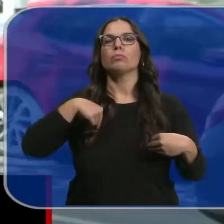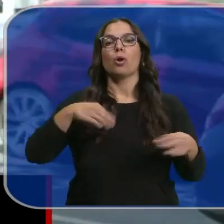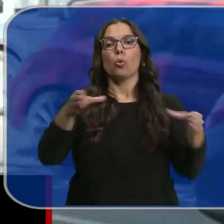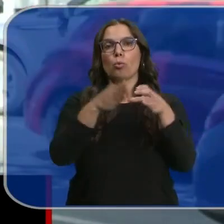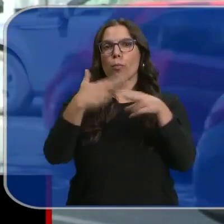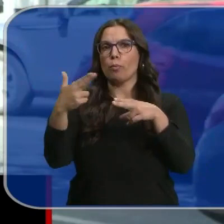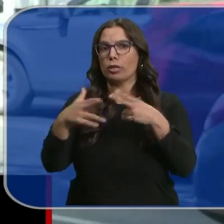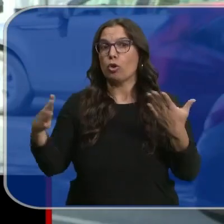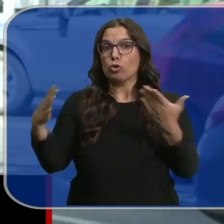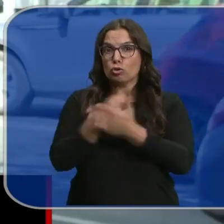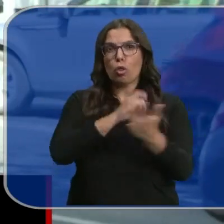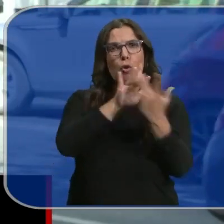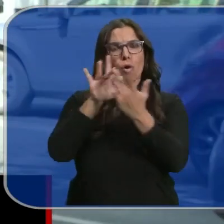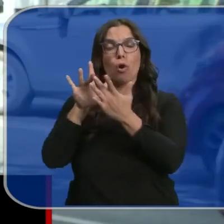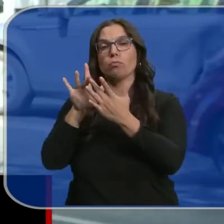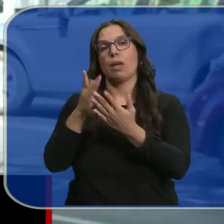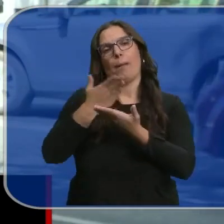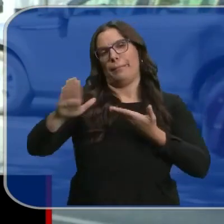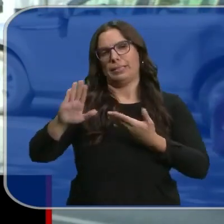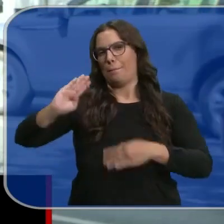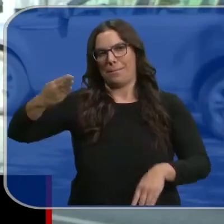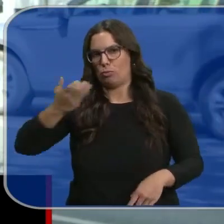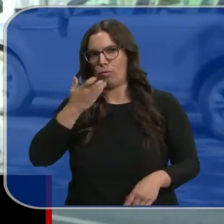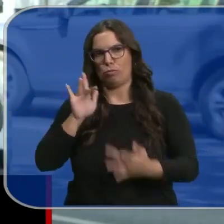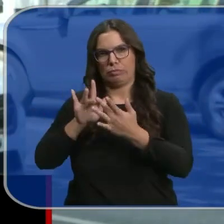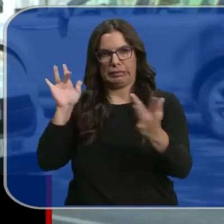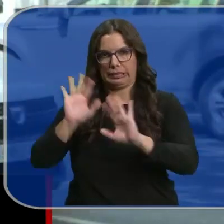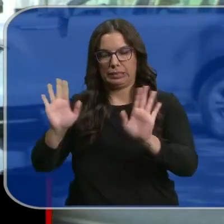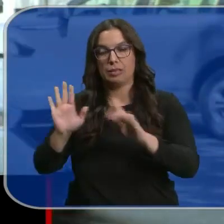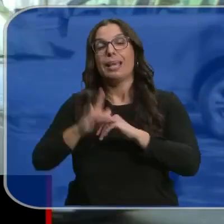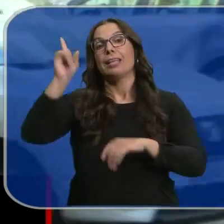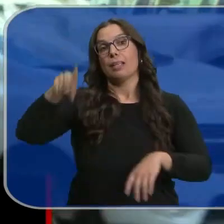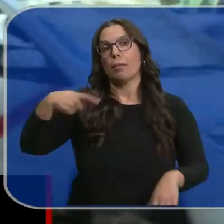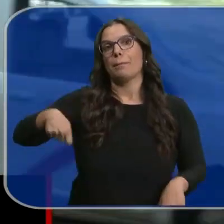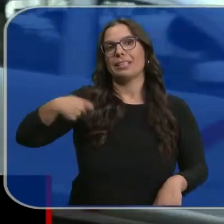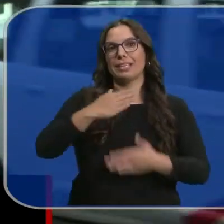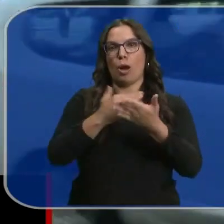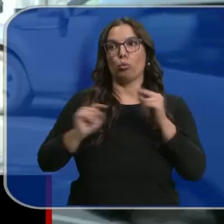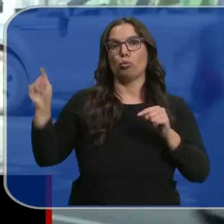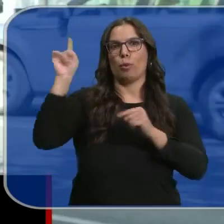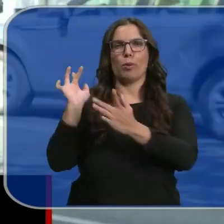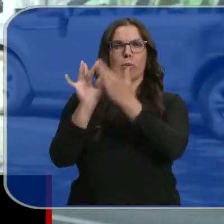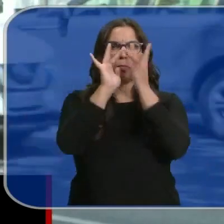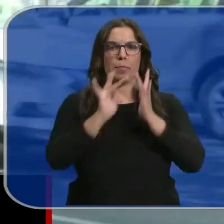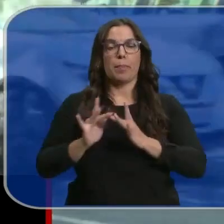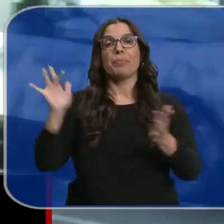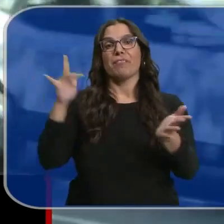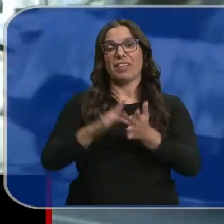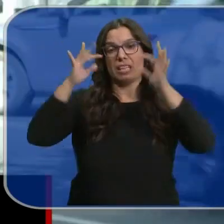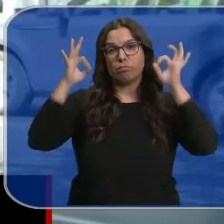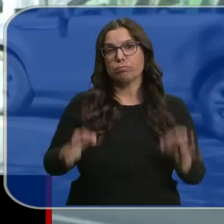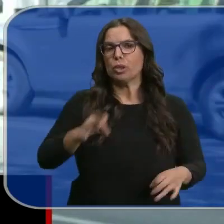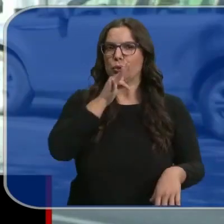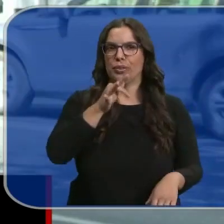con todas las fuerzas políticas, a excepción de Bildu y también con los presidentes autonómicos. No hay fechas concretas de cara a esas